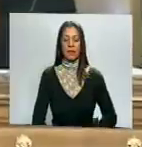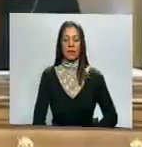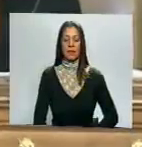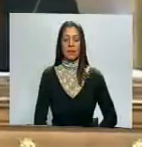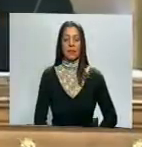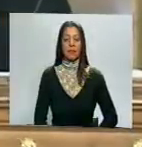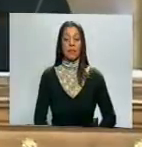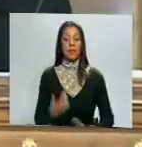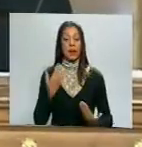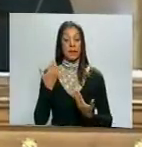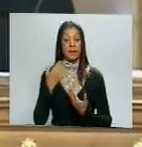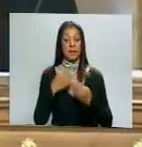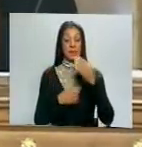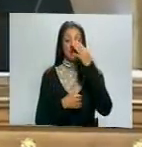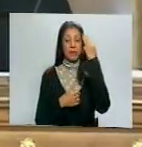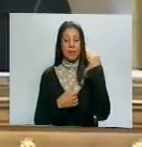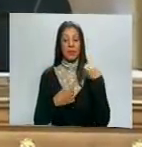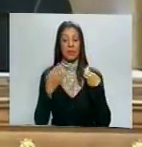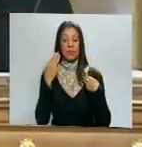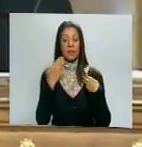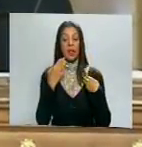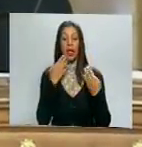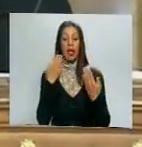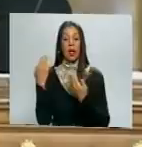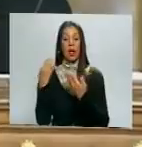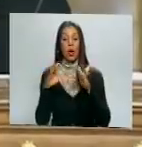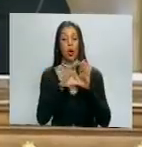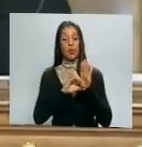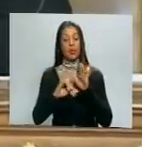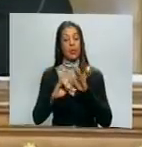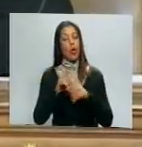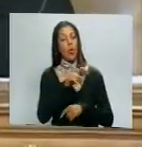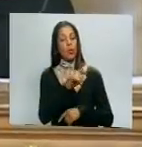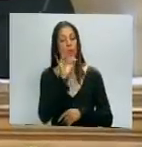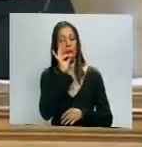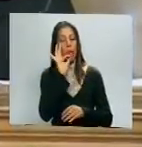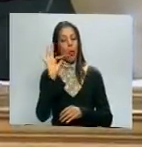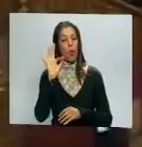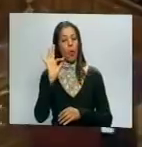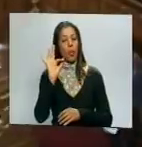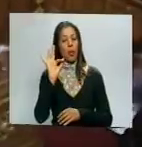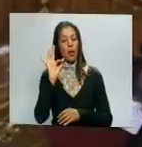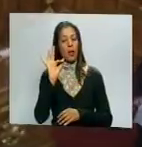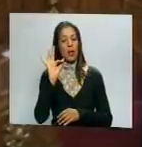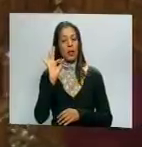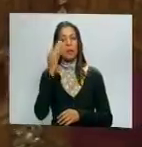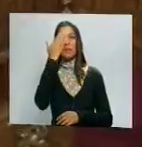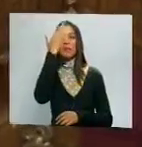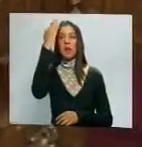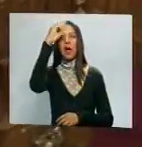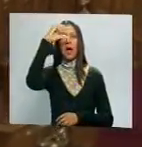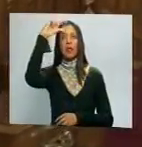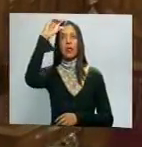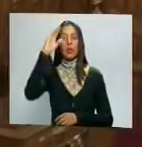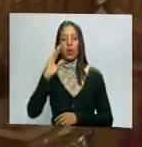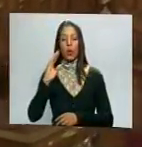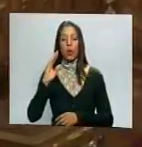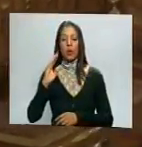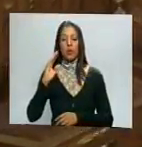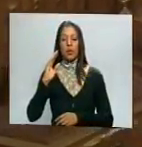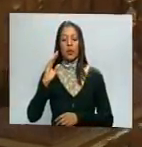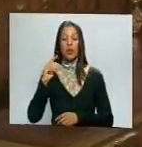Ciudadana Tania Díaz, constituyente, jura usted frente al Dios de los Padres, jura